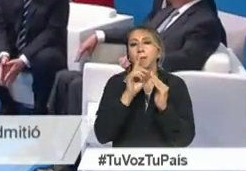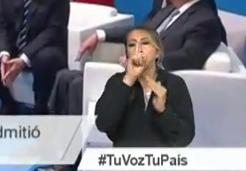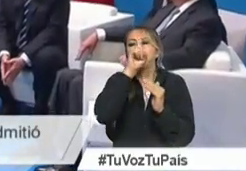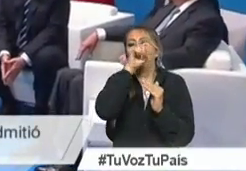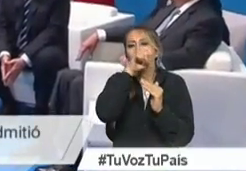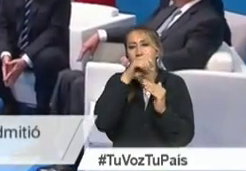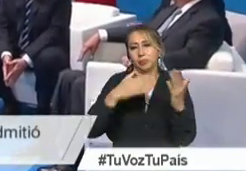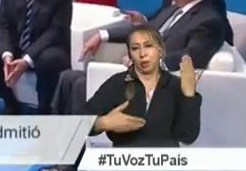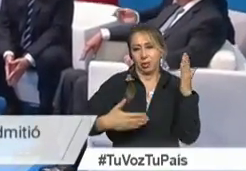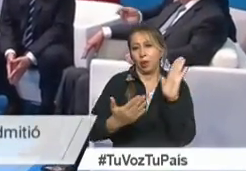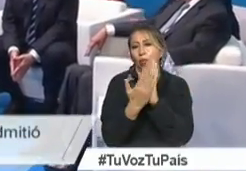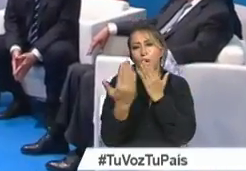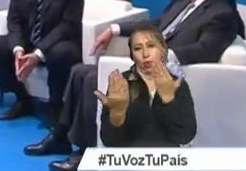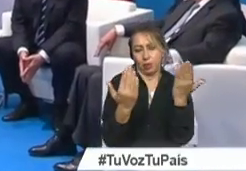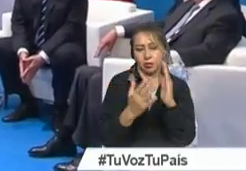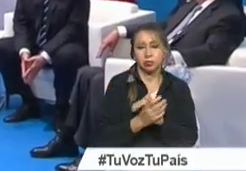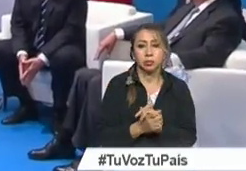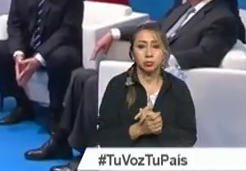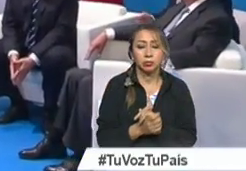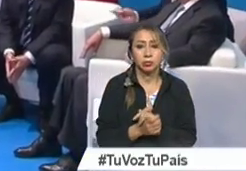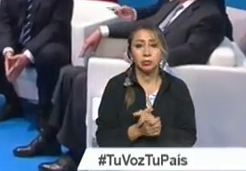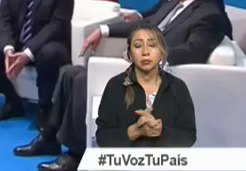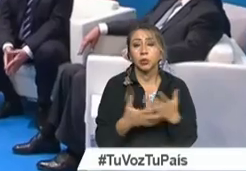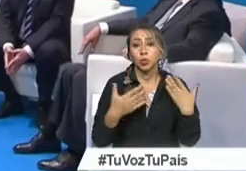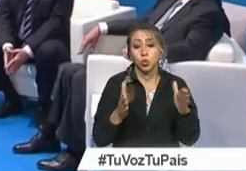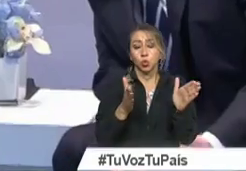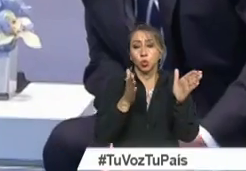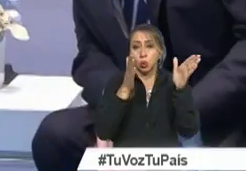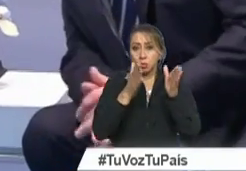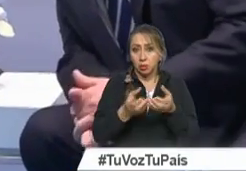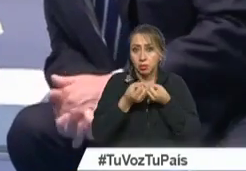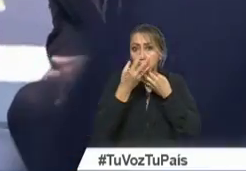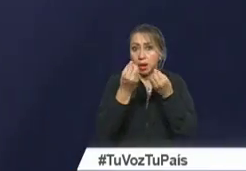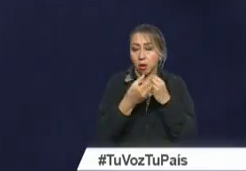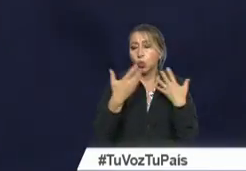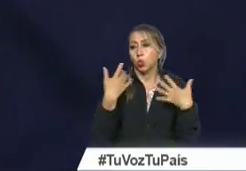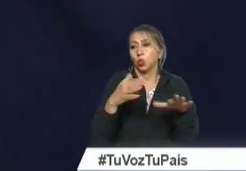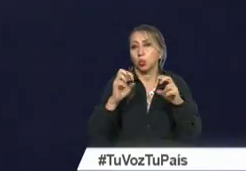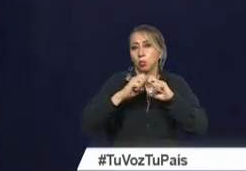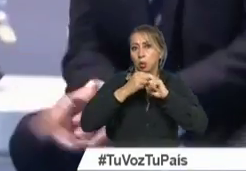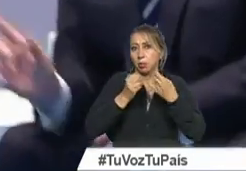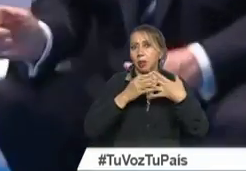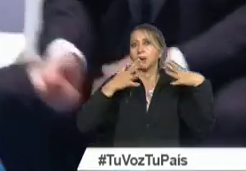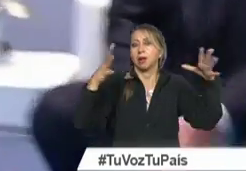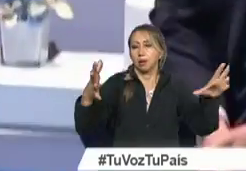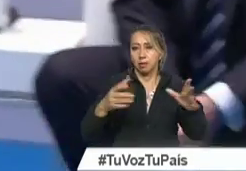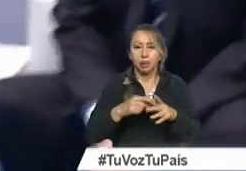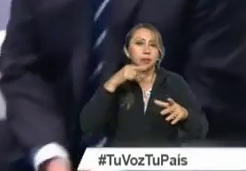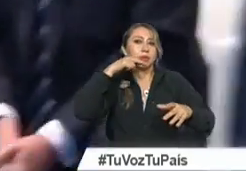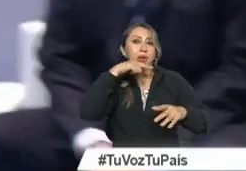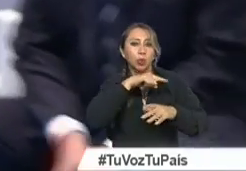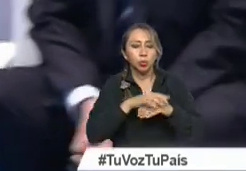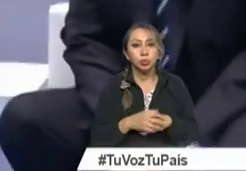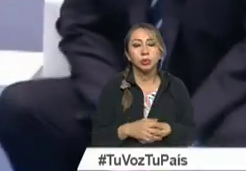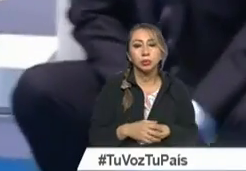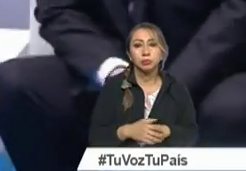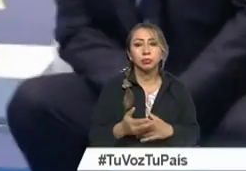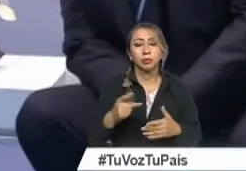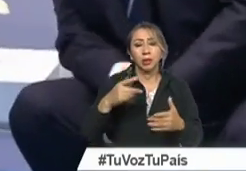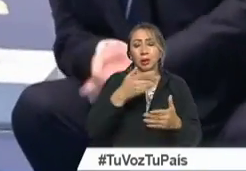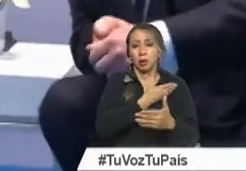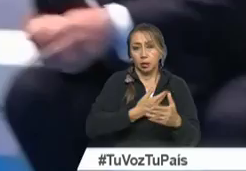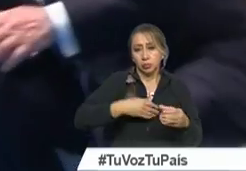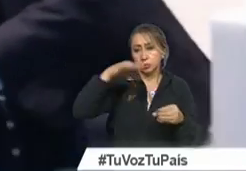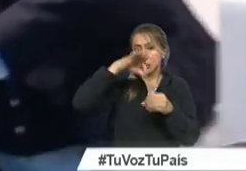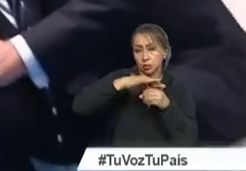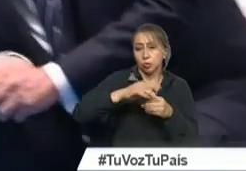política la revelación es un capítulo más en el escándalo sobre la presunta injerencia rusa en las elecciones presidenciales